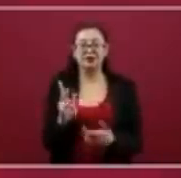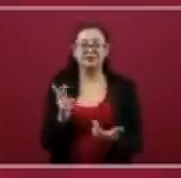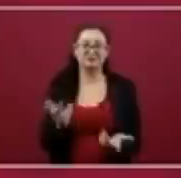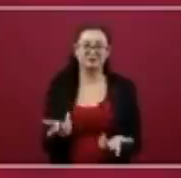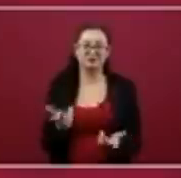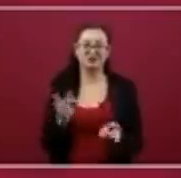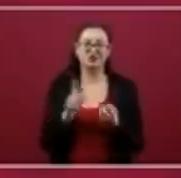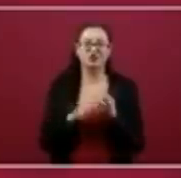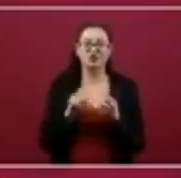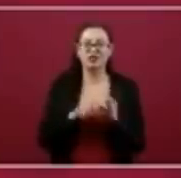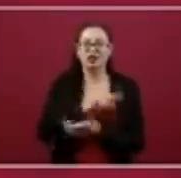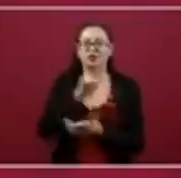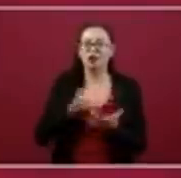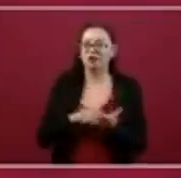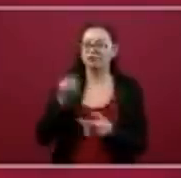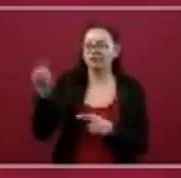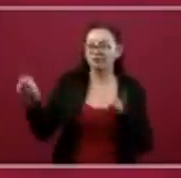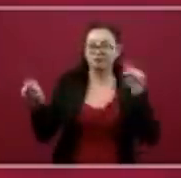agua,